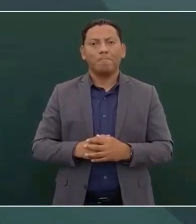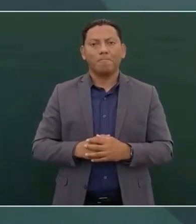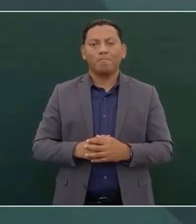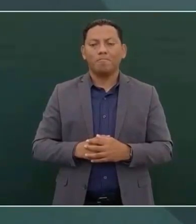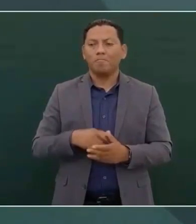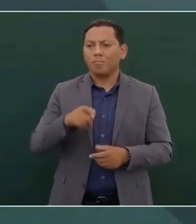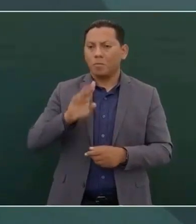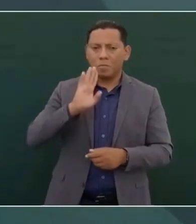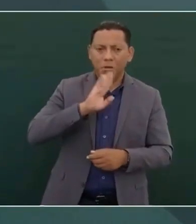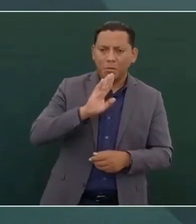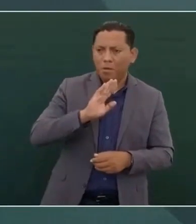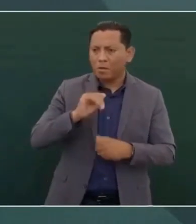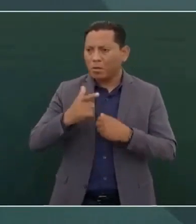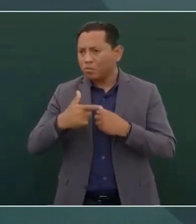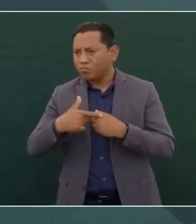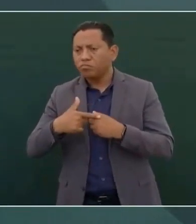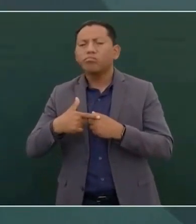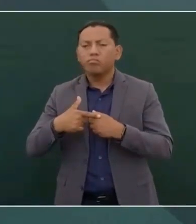intolerancias.